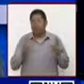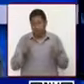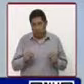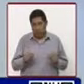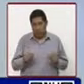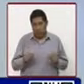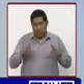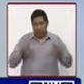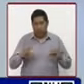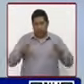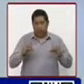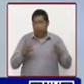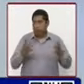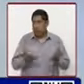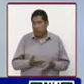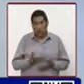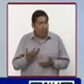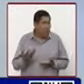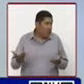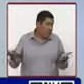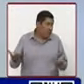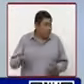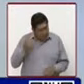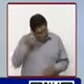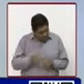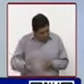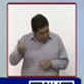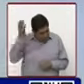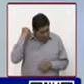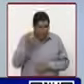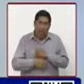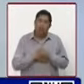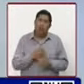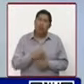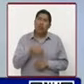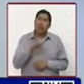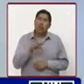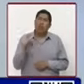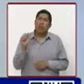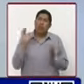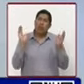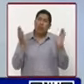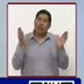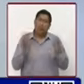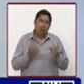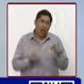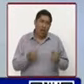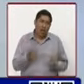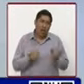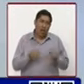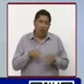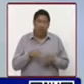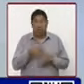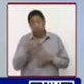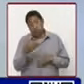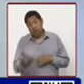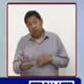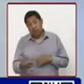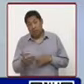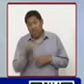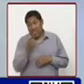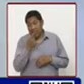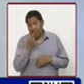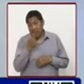sí. plastoformos, algunas vigas. Yo recuerdo hace muchos años en Cochabamba hubo un accidente similar con un vehículo que volcó que llevaba